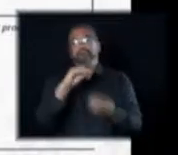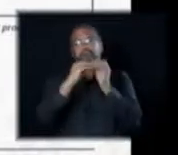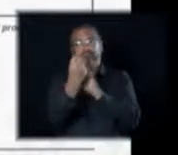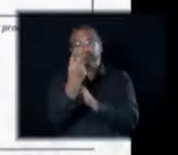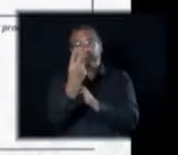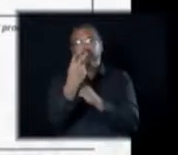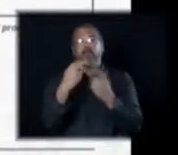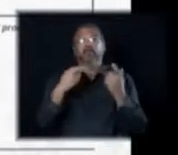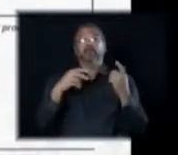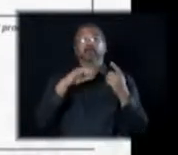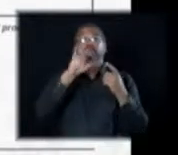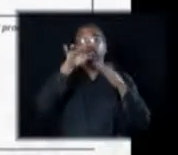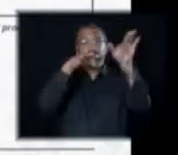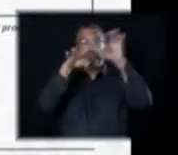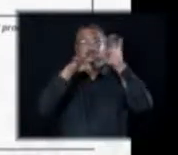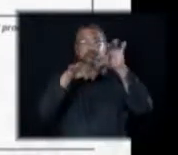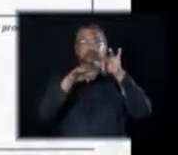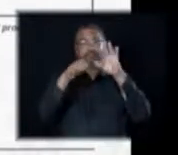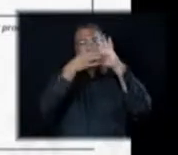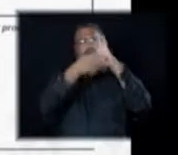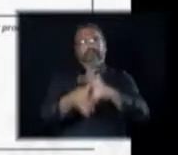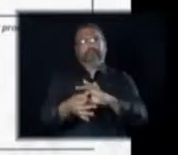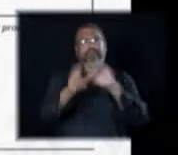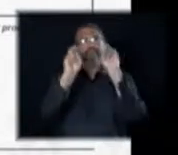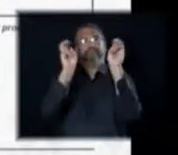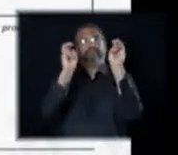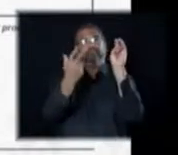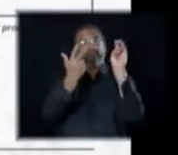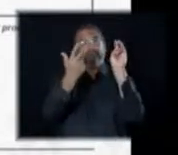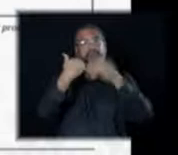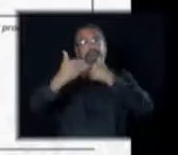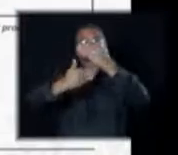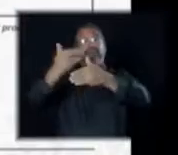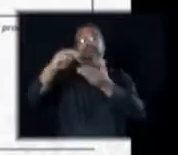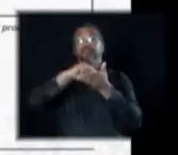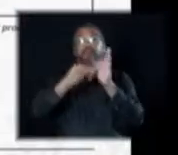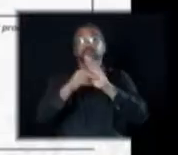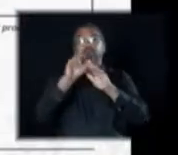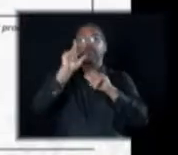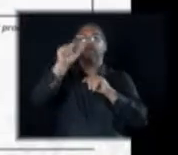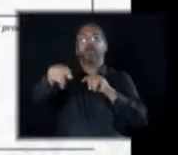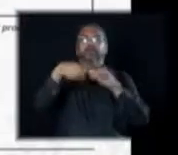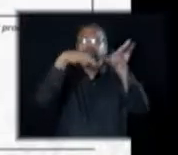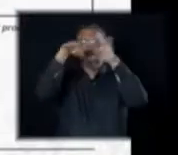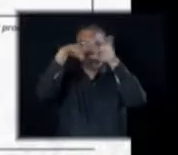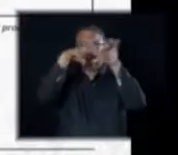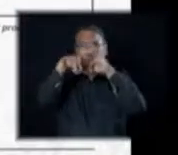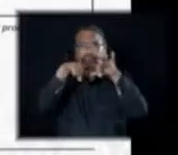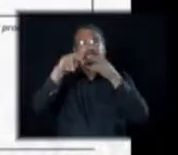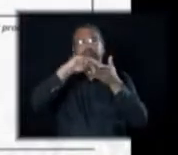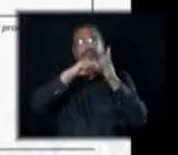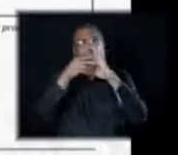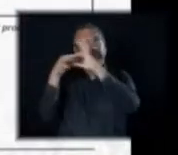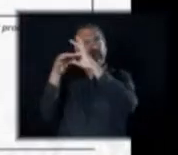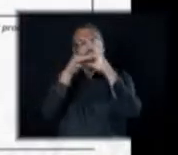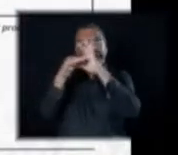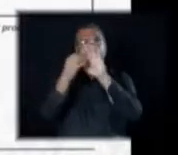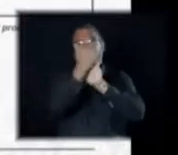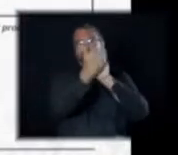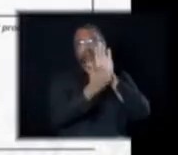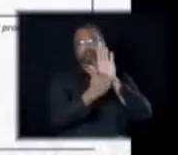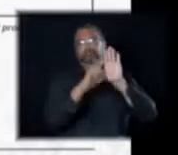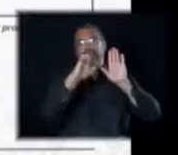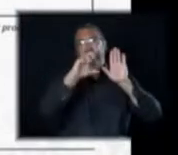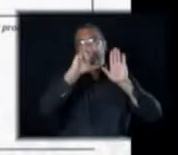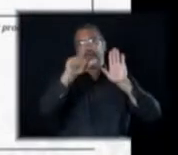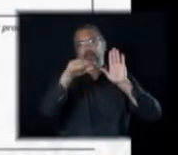Diapositiva 12, cuentas restrictivas sujetas al título 3, procedimiento de título 3, muestra más detalles. Con respecto